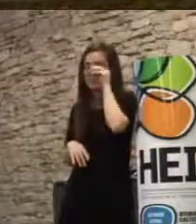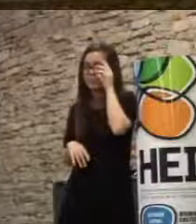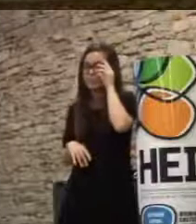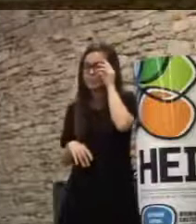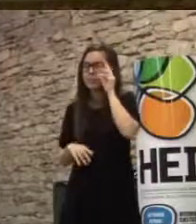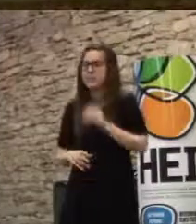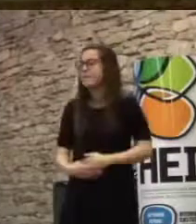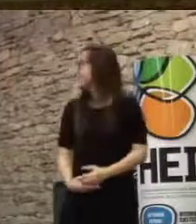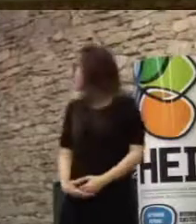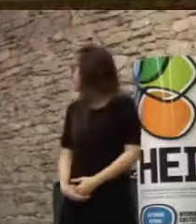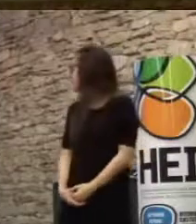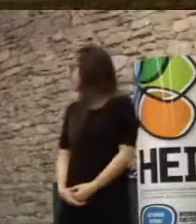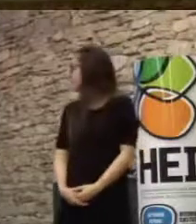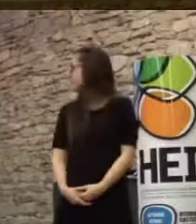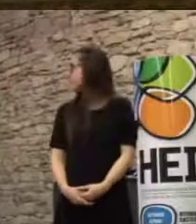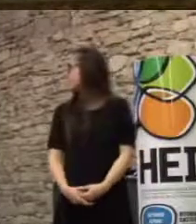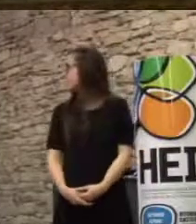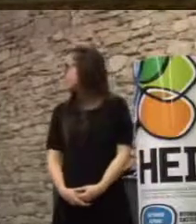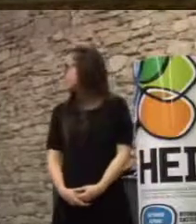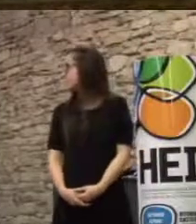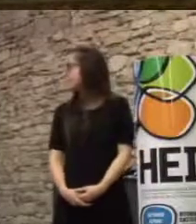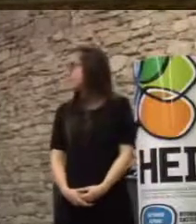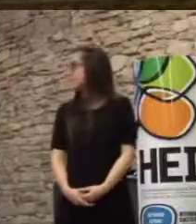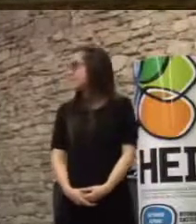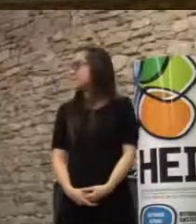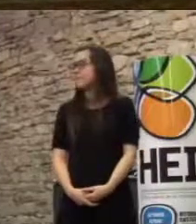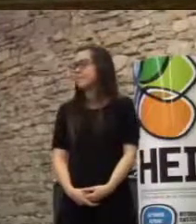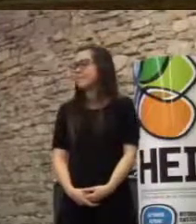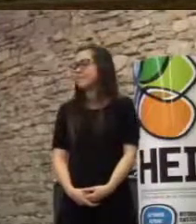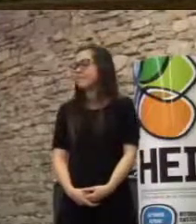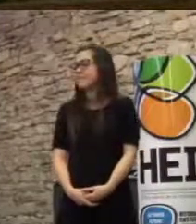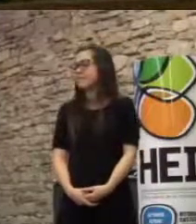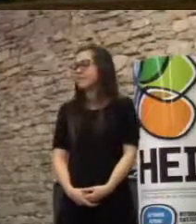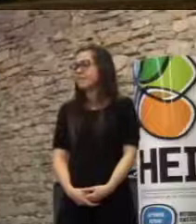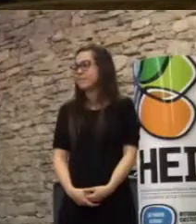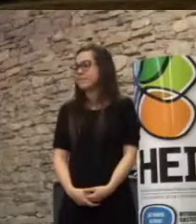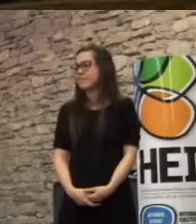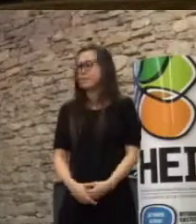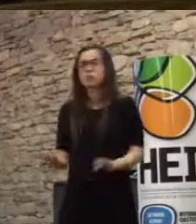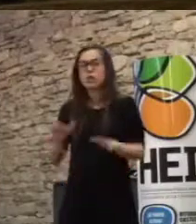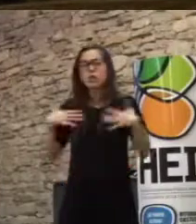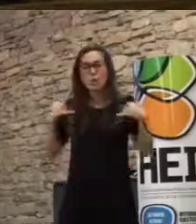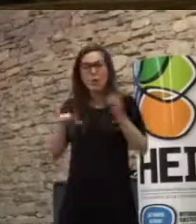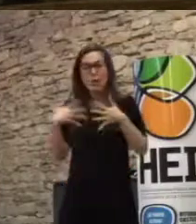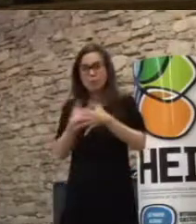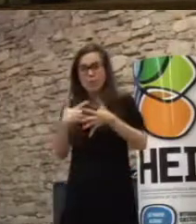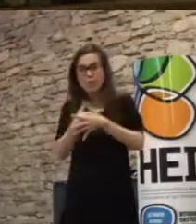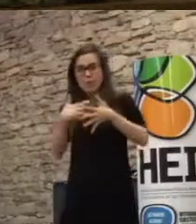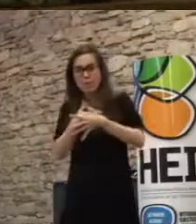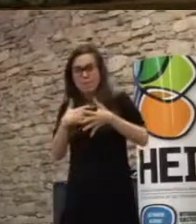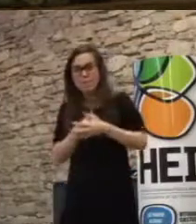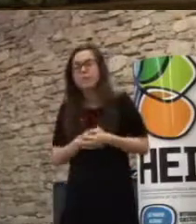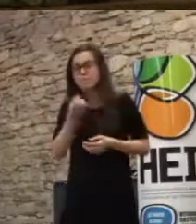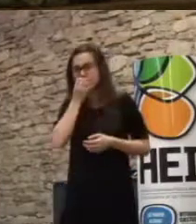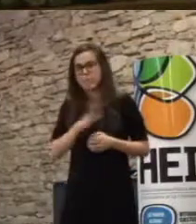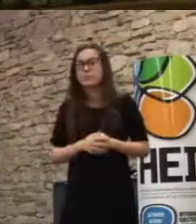dorso si así nadie sabe dónde están las cartas tal forma que al final os quedáis pues con las cartas como vosotros queráis mezcla expresiones que de cualquier forma bien